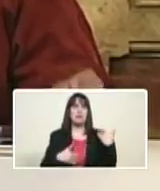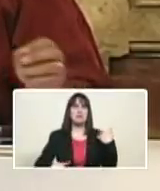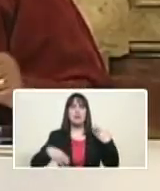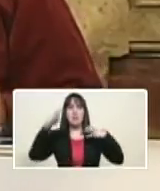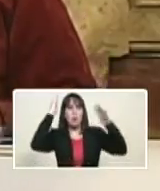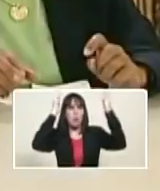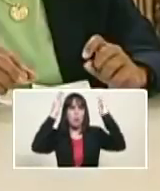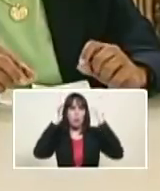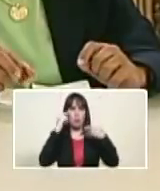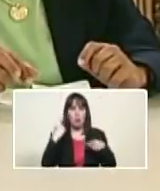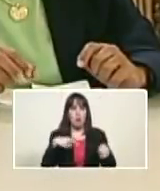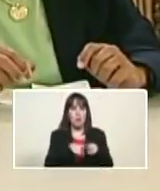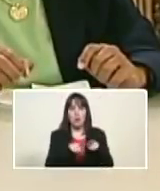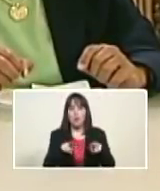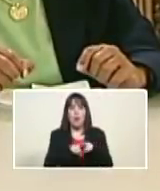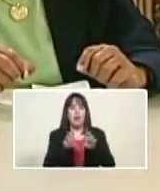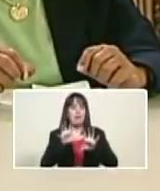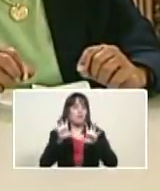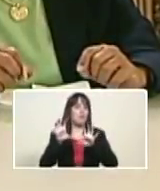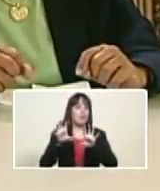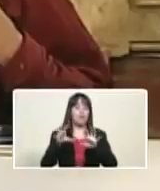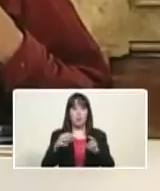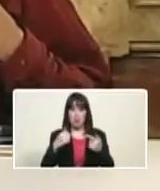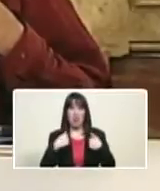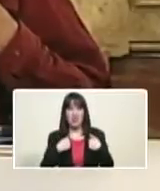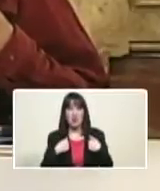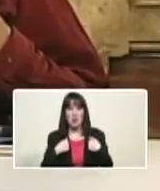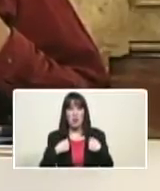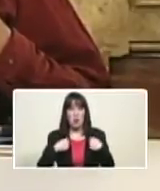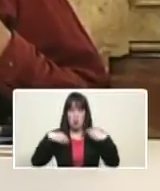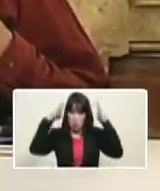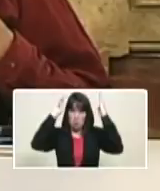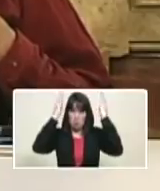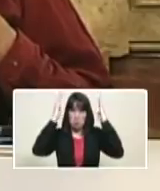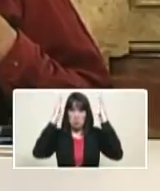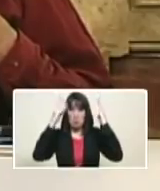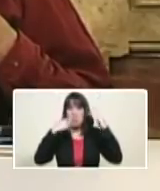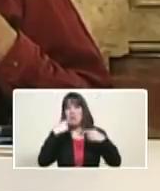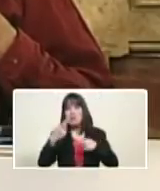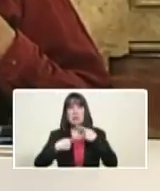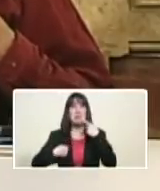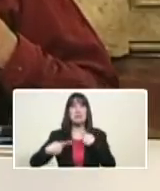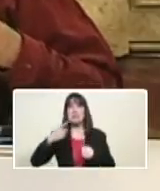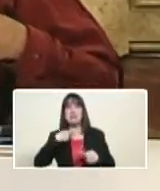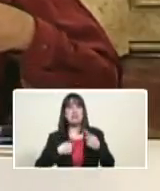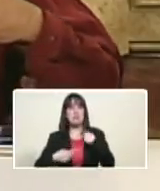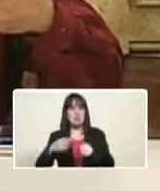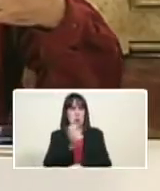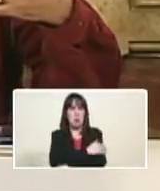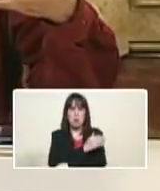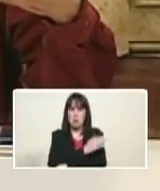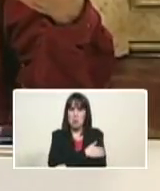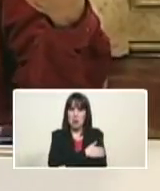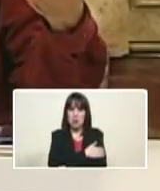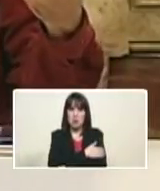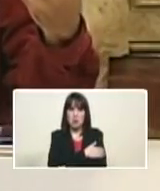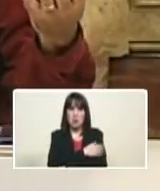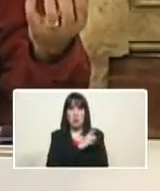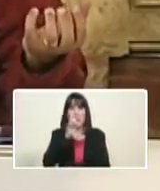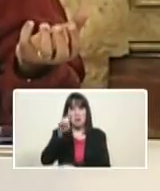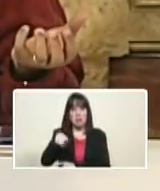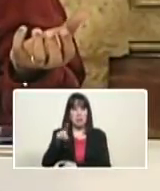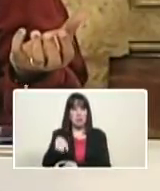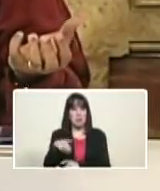chiste, pues. Este maburro que está aquí, que lo ha subestimado la derecha y parte de una izquierda rosa que anda por